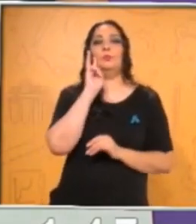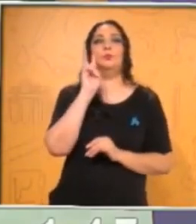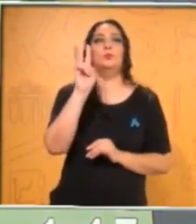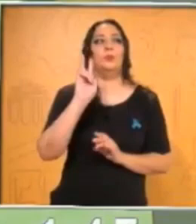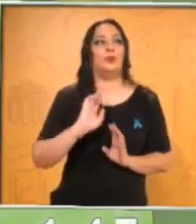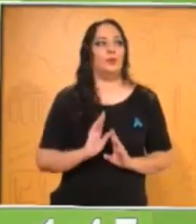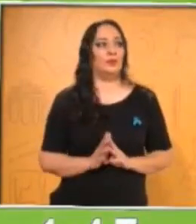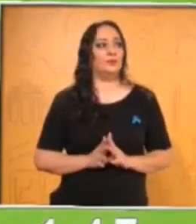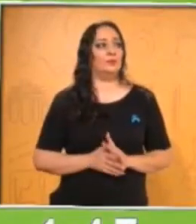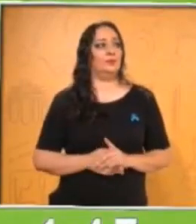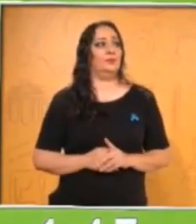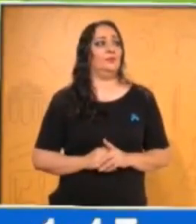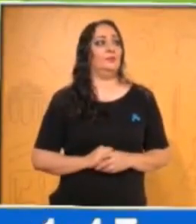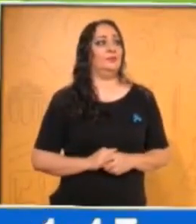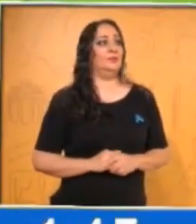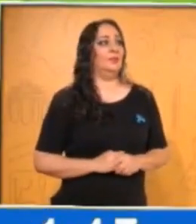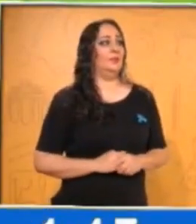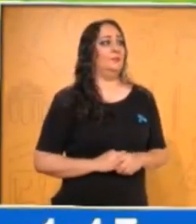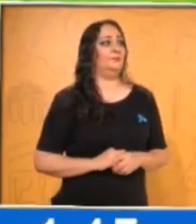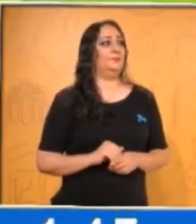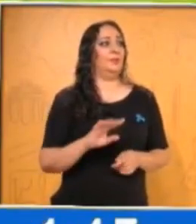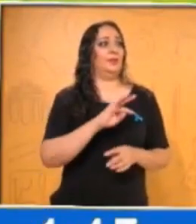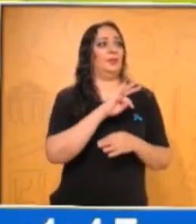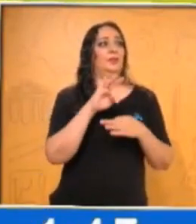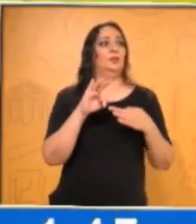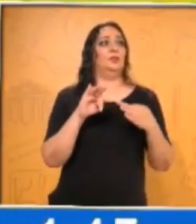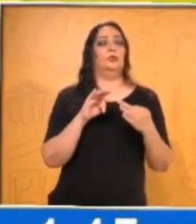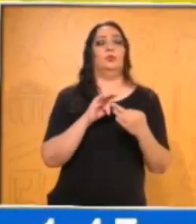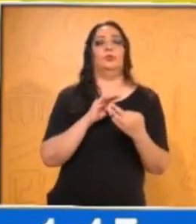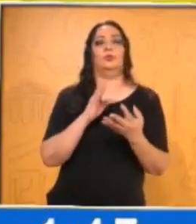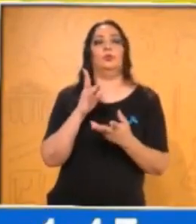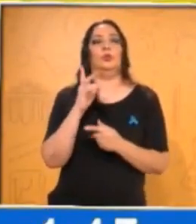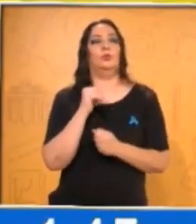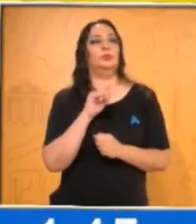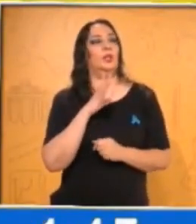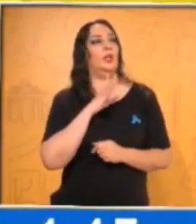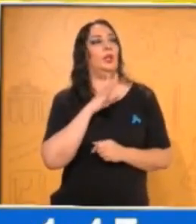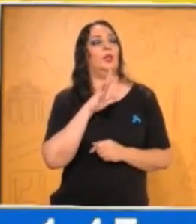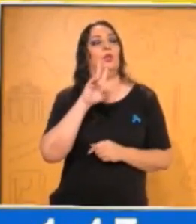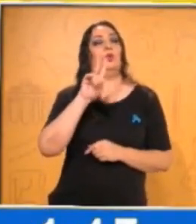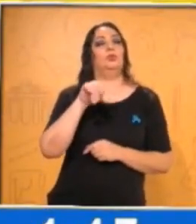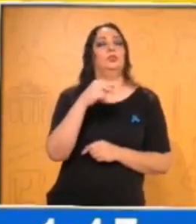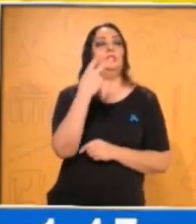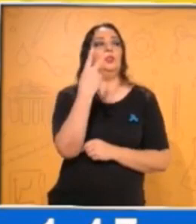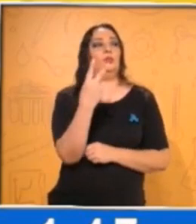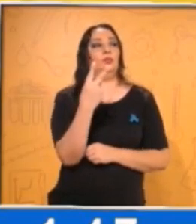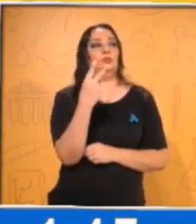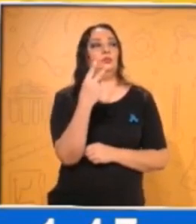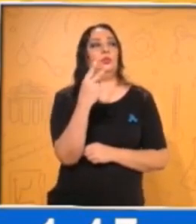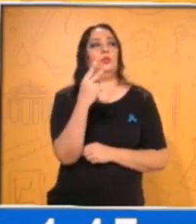pantalla. Para todos los que nos escuchan, el código es